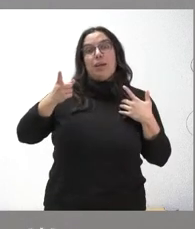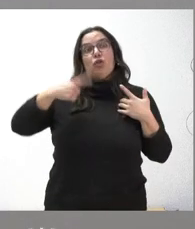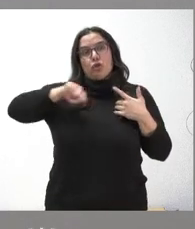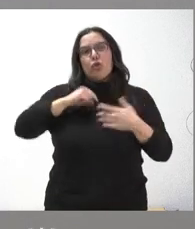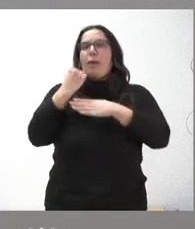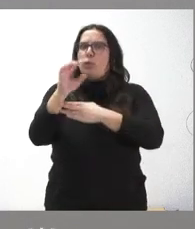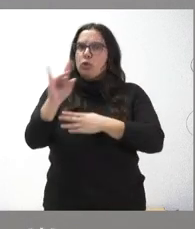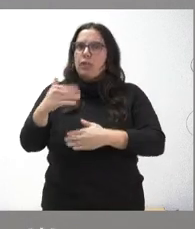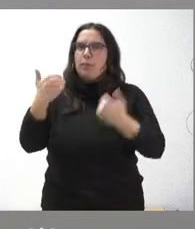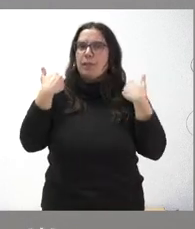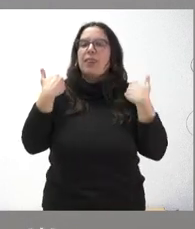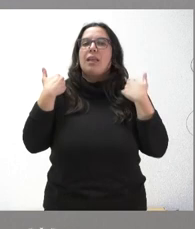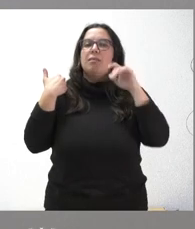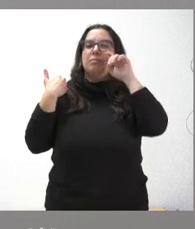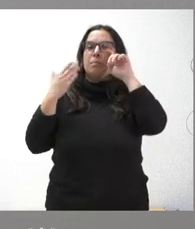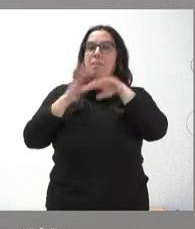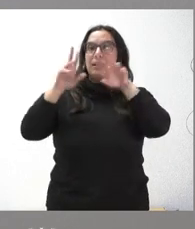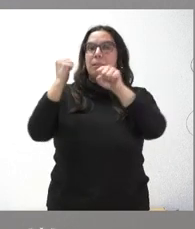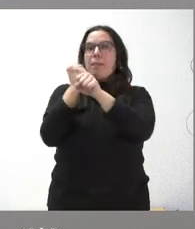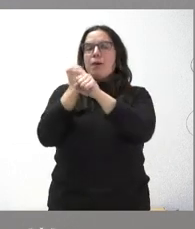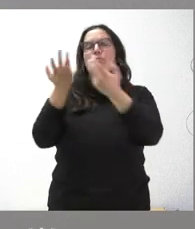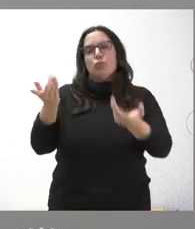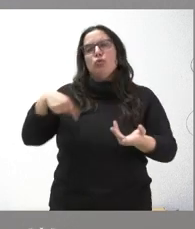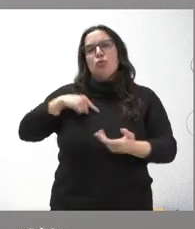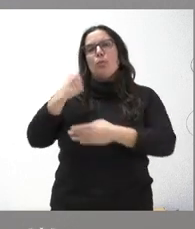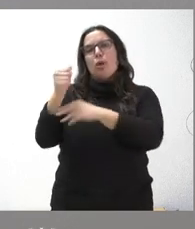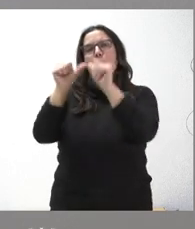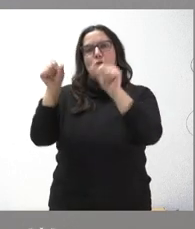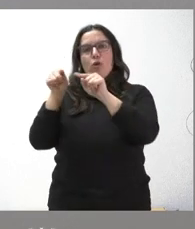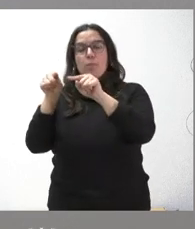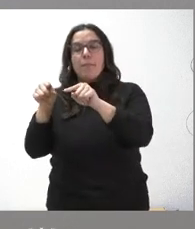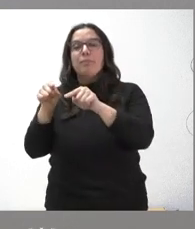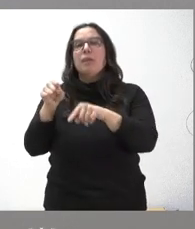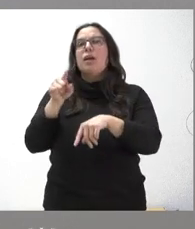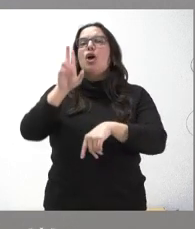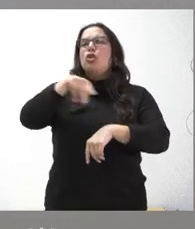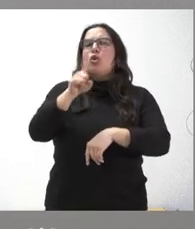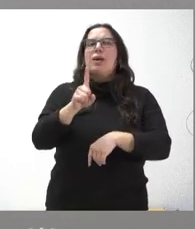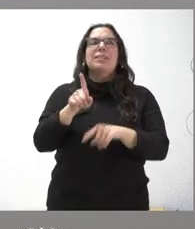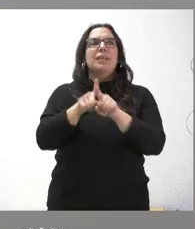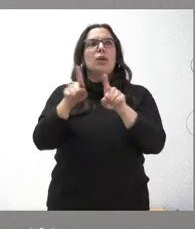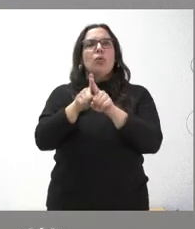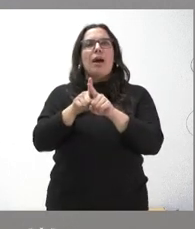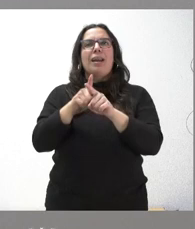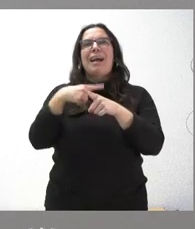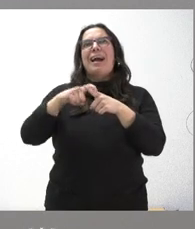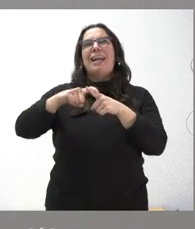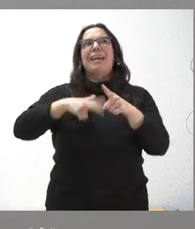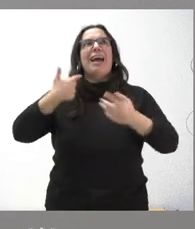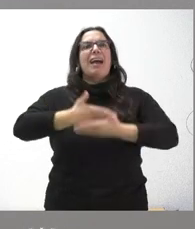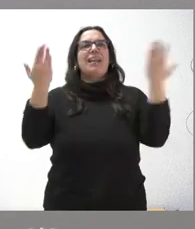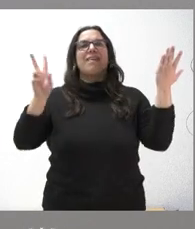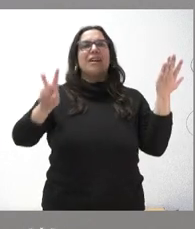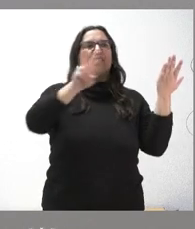apoyo en materia de empleo estamos apoyando a las corporaciones locales y no lo hacemos para actuaciones de carácter general sin más sino para una